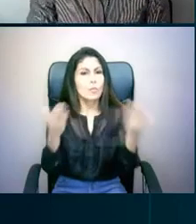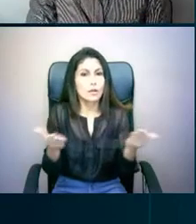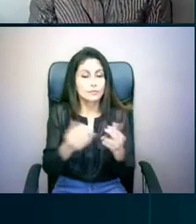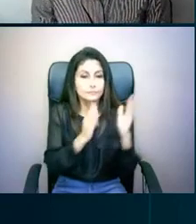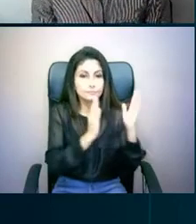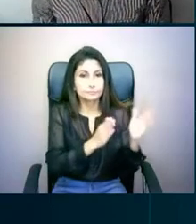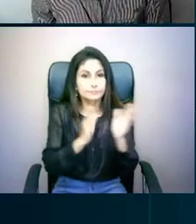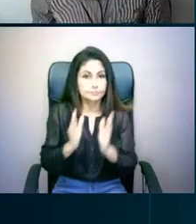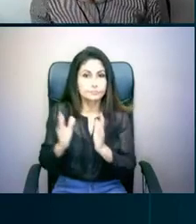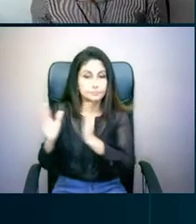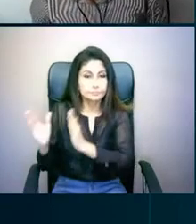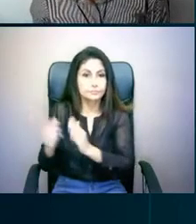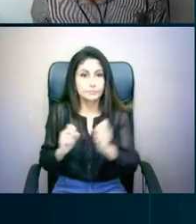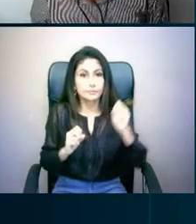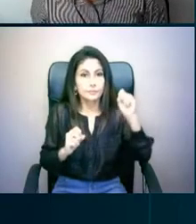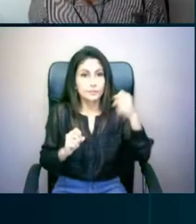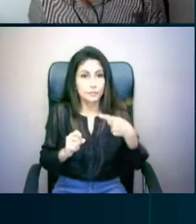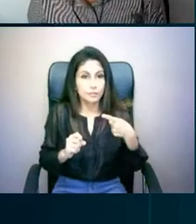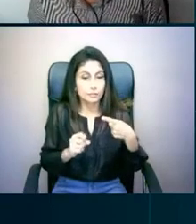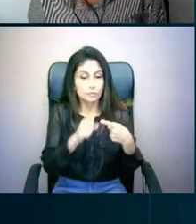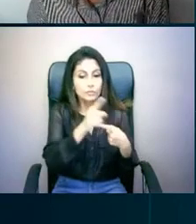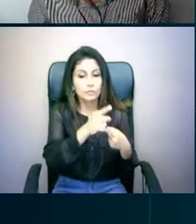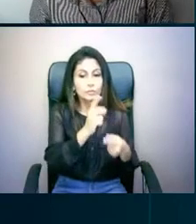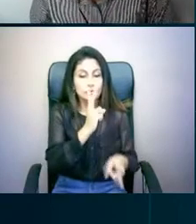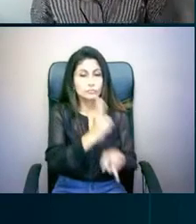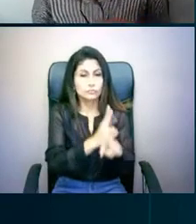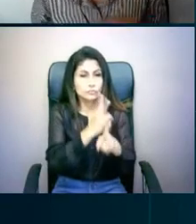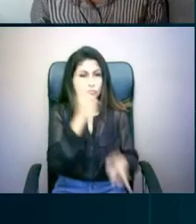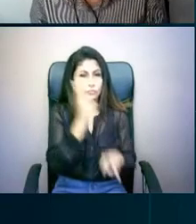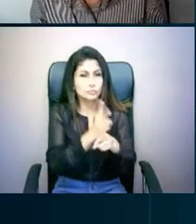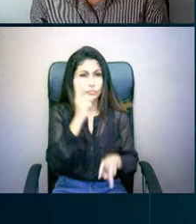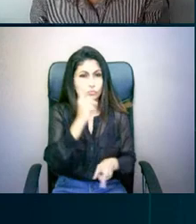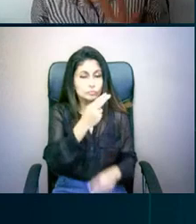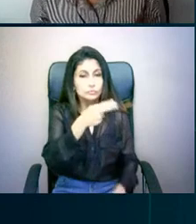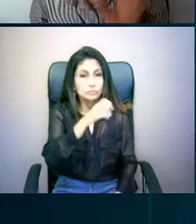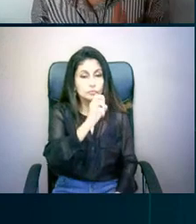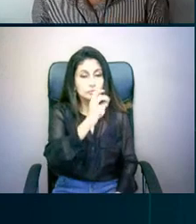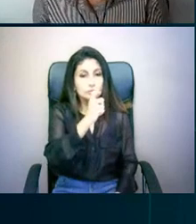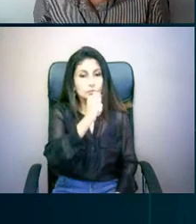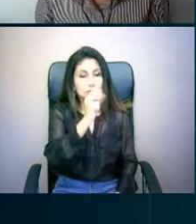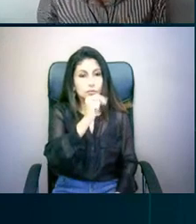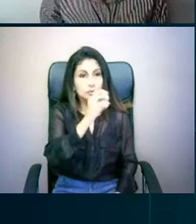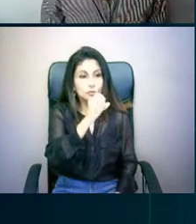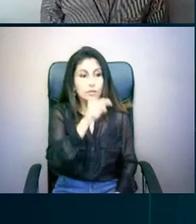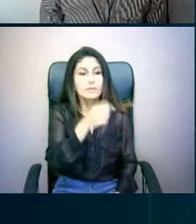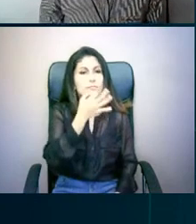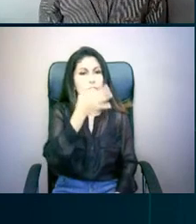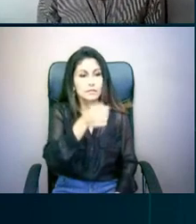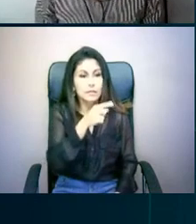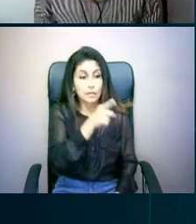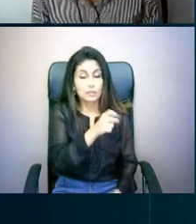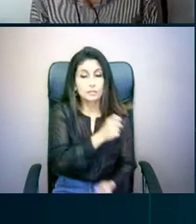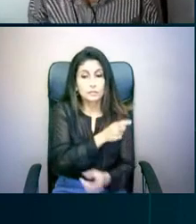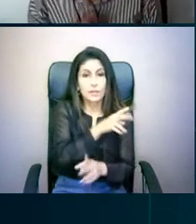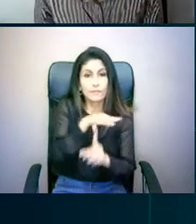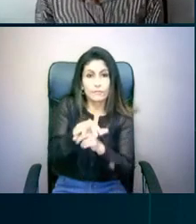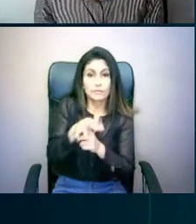se determina la toxicidad del hexano, que es verificar que eso es lo que nos está afectando,